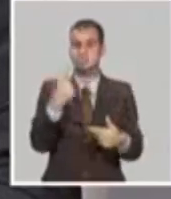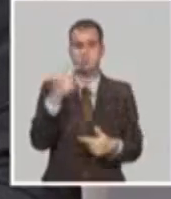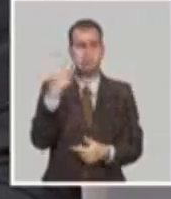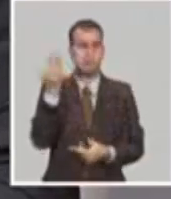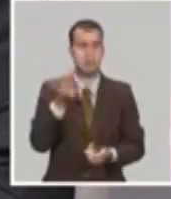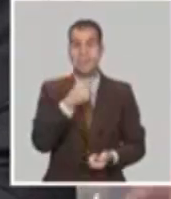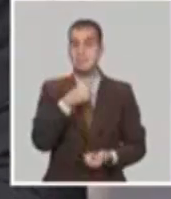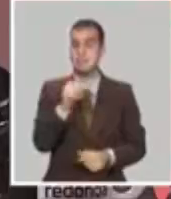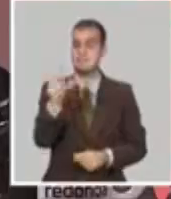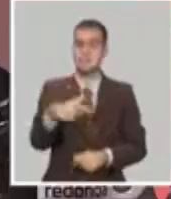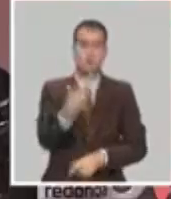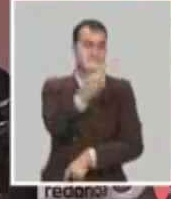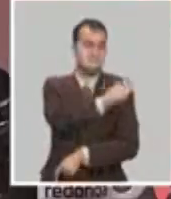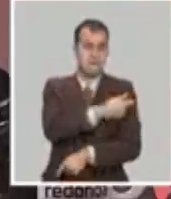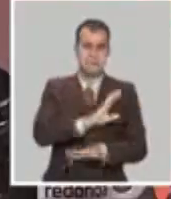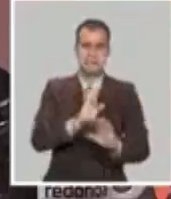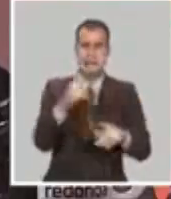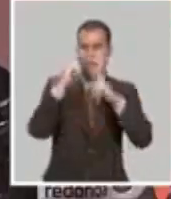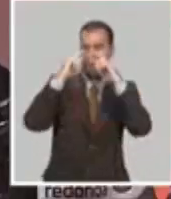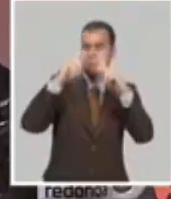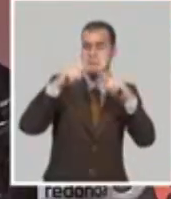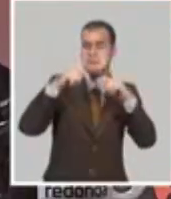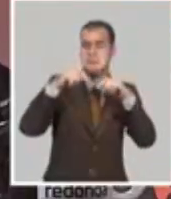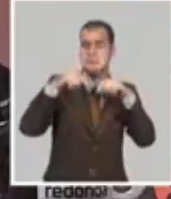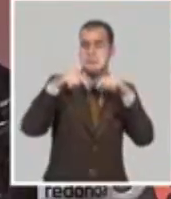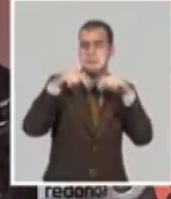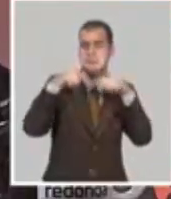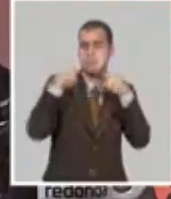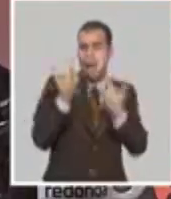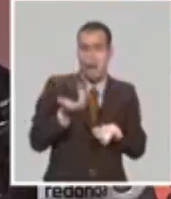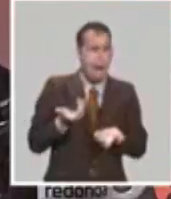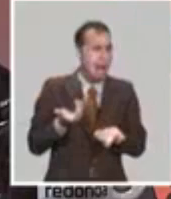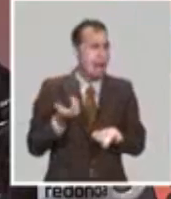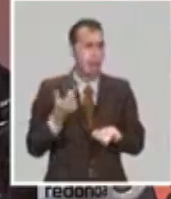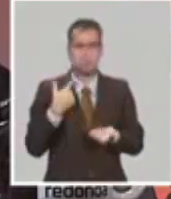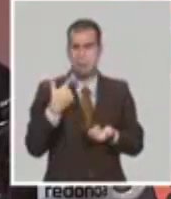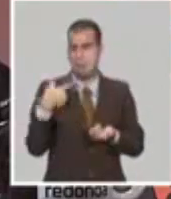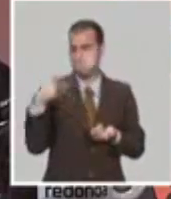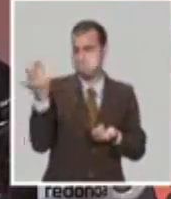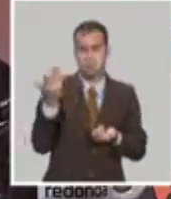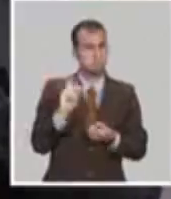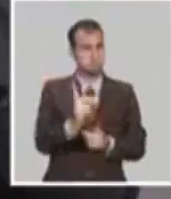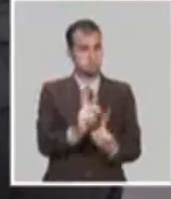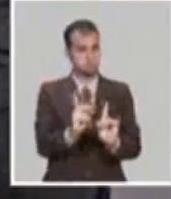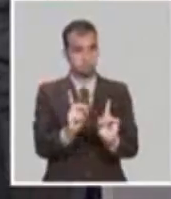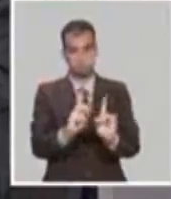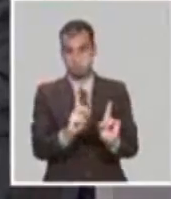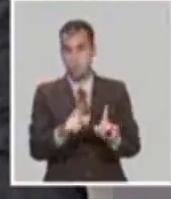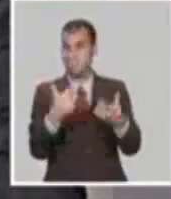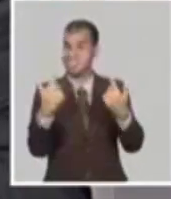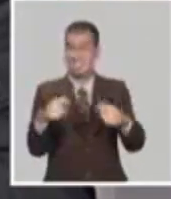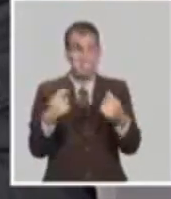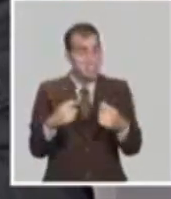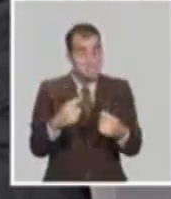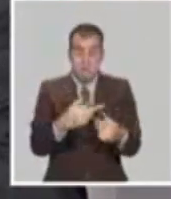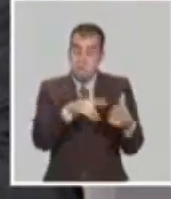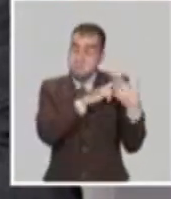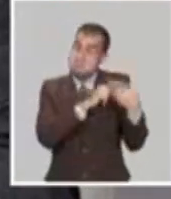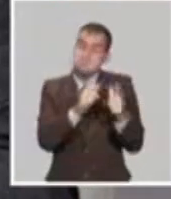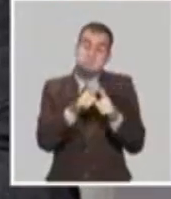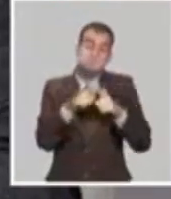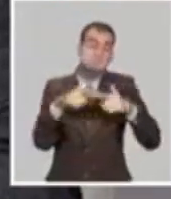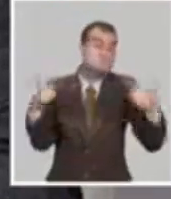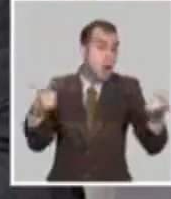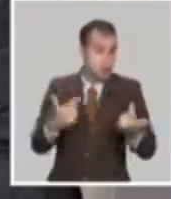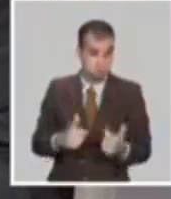vacunado en ninguna de las etapas, puede desmontar ninguna de las medidas de protección. Al contrario, es mayor la responsabilidad que